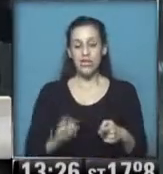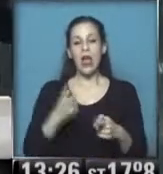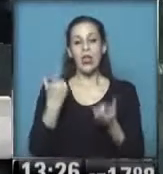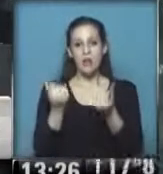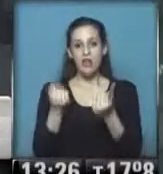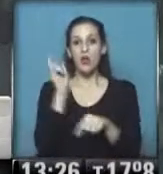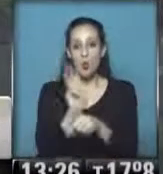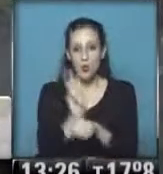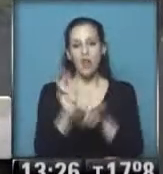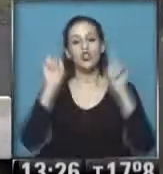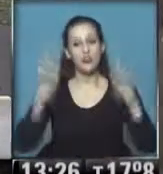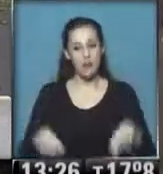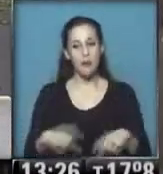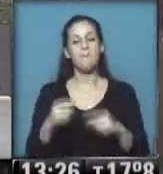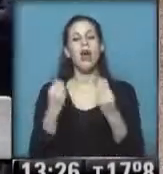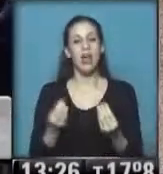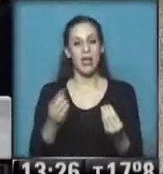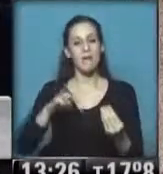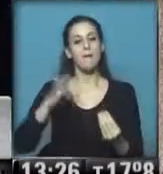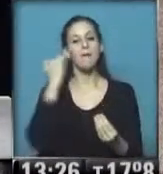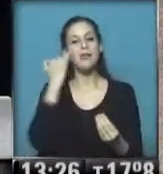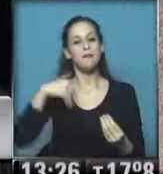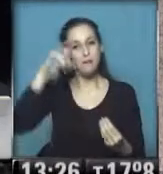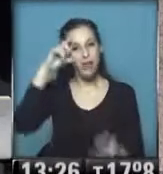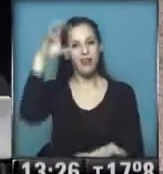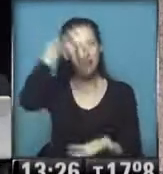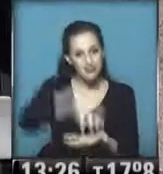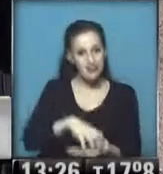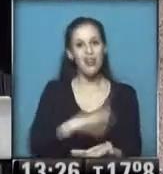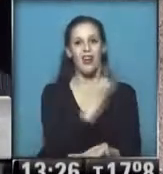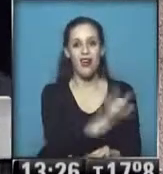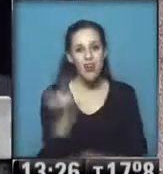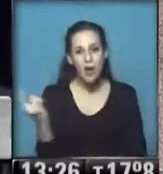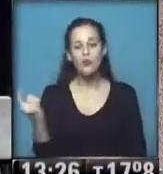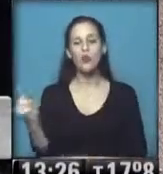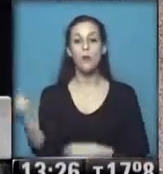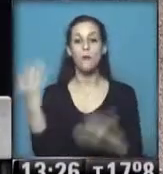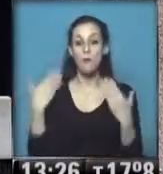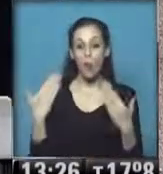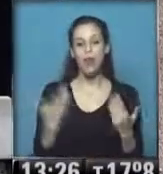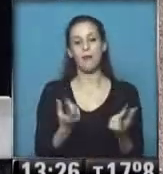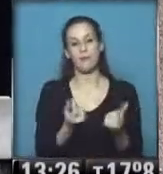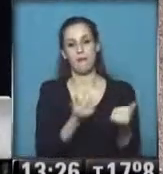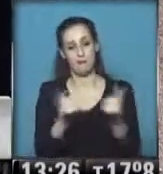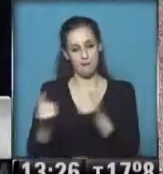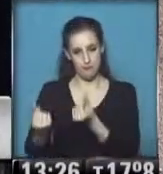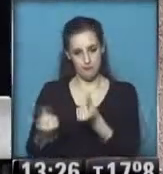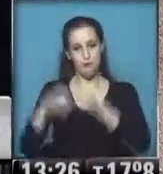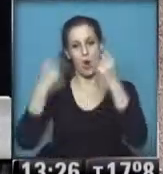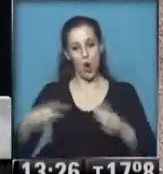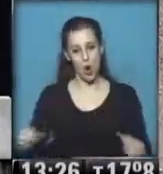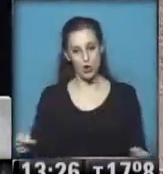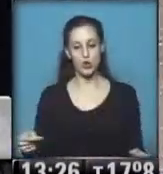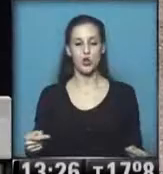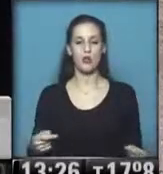posibilidad de sumar a Pequeños productores y pequeñas empresas para que pongan sus productos a disposición de los consumidores cosa que es muy difícil para cierto tipo de de